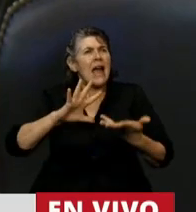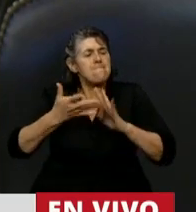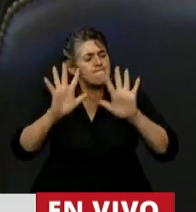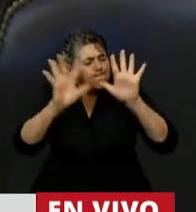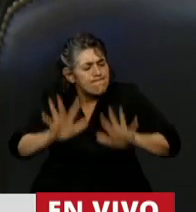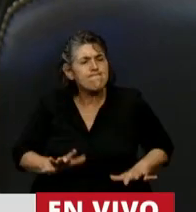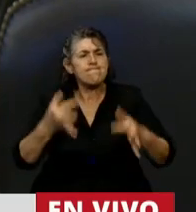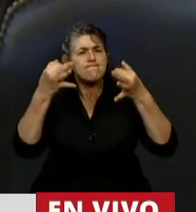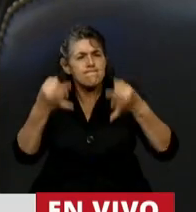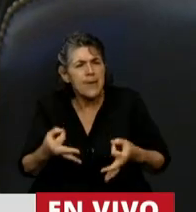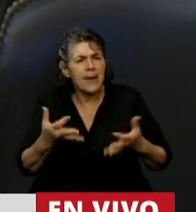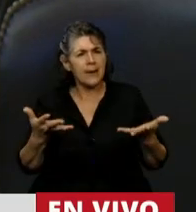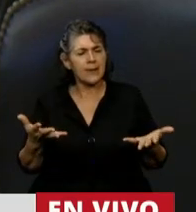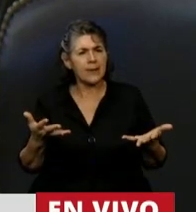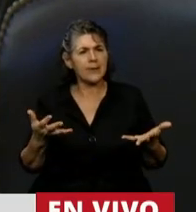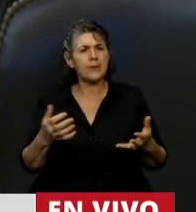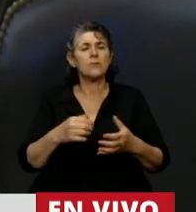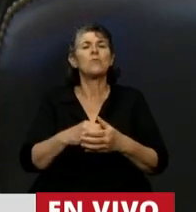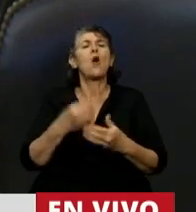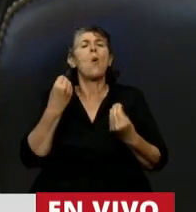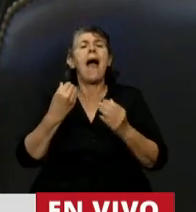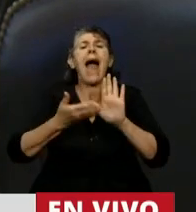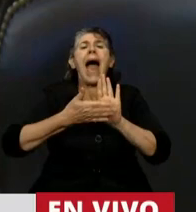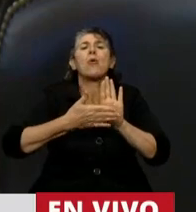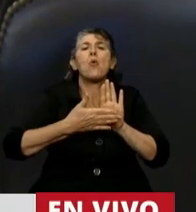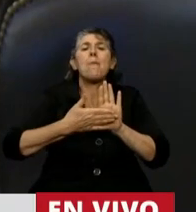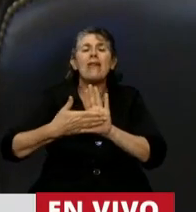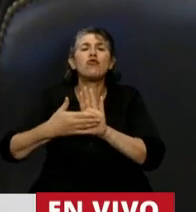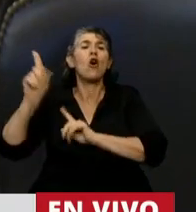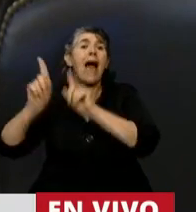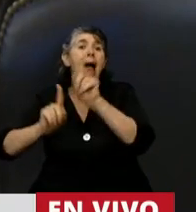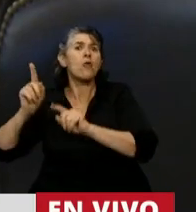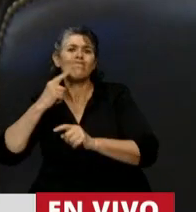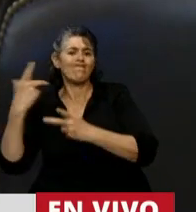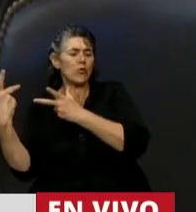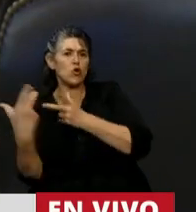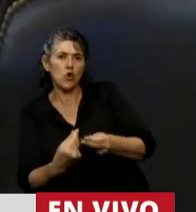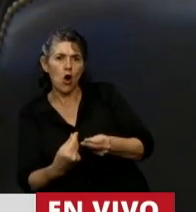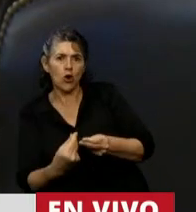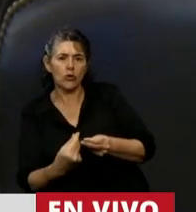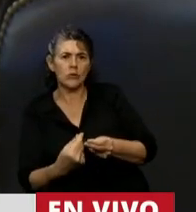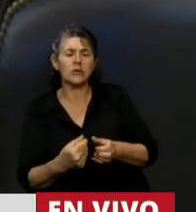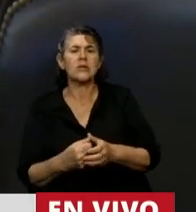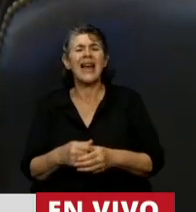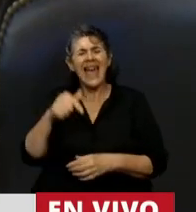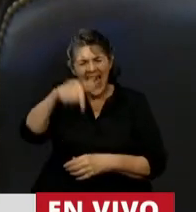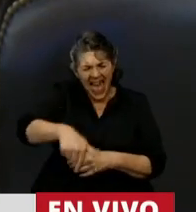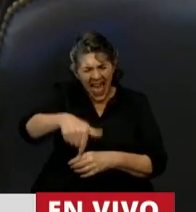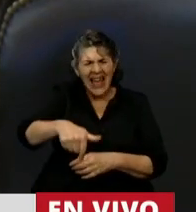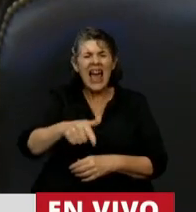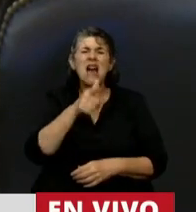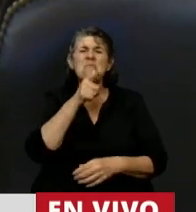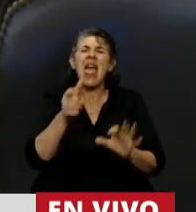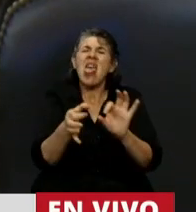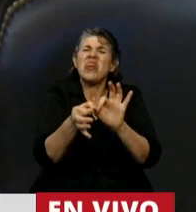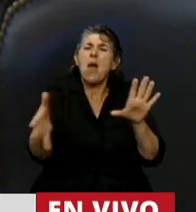contrario, no se ha tenido en cuenta los argumentos de rechazo. La nuestra parece una democracia que se empeña